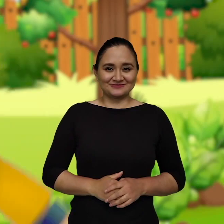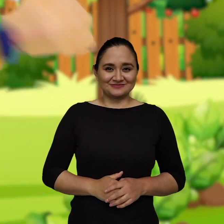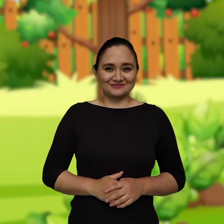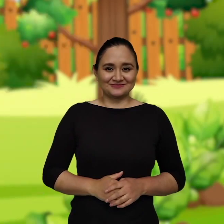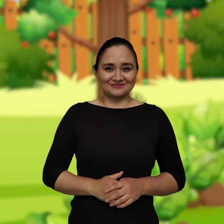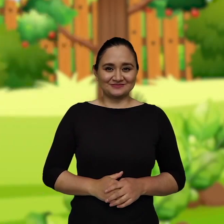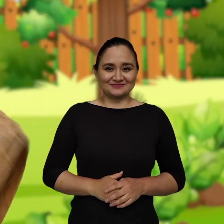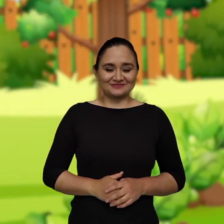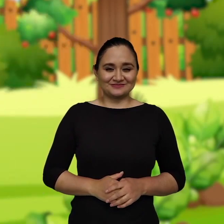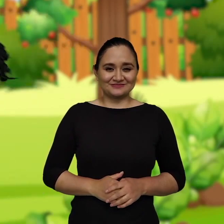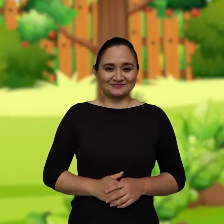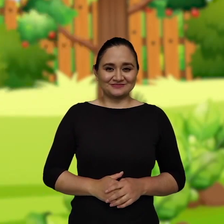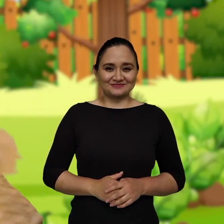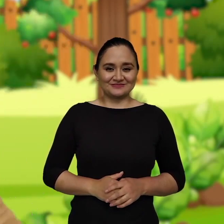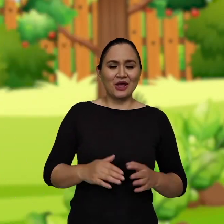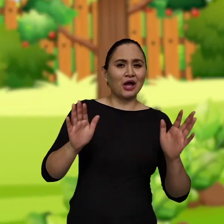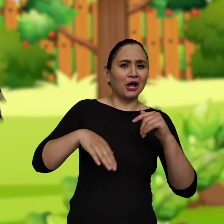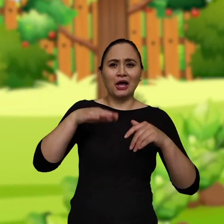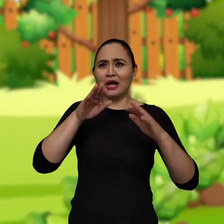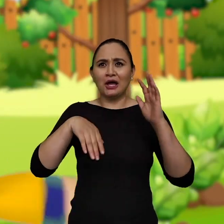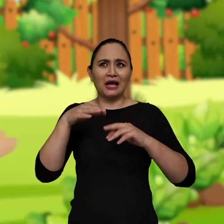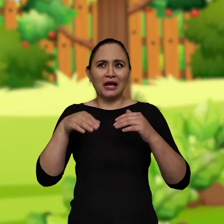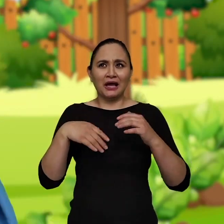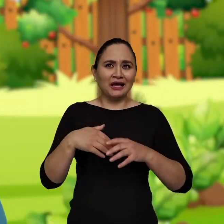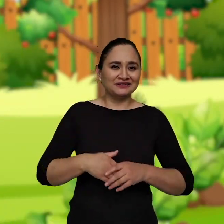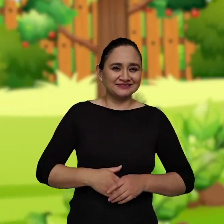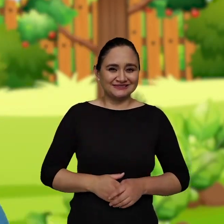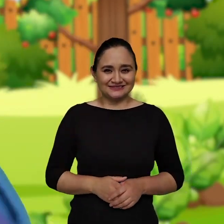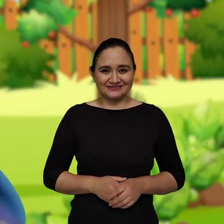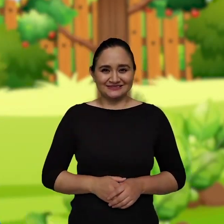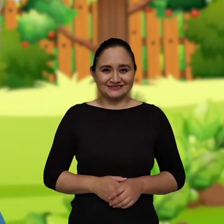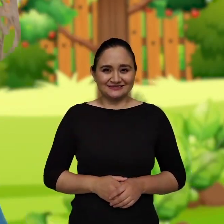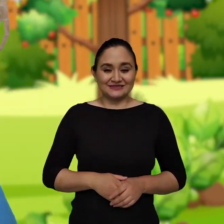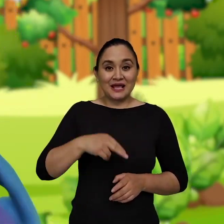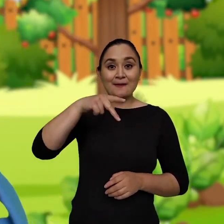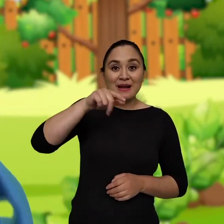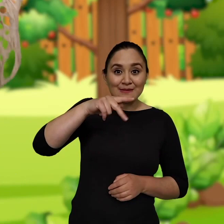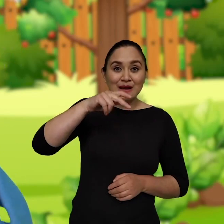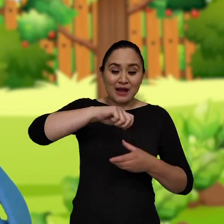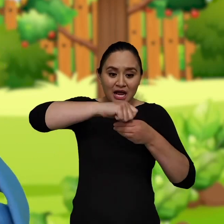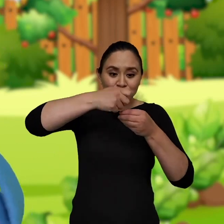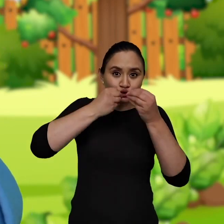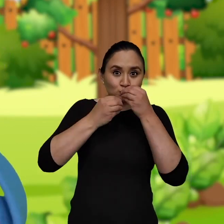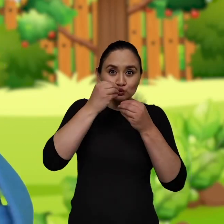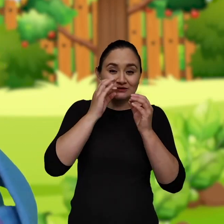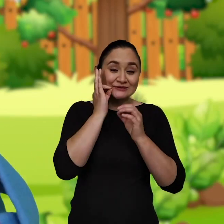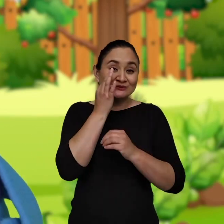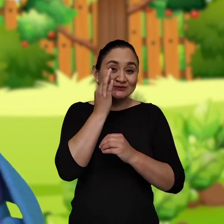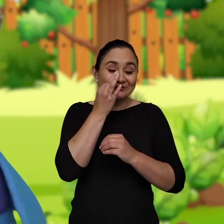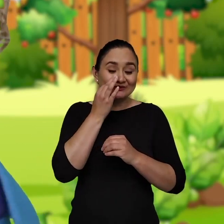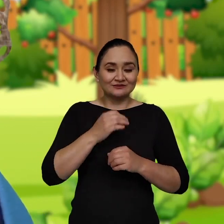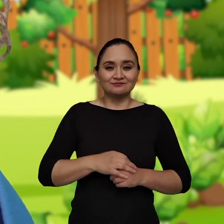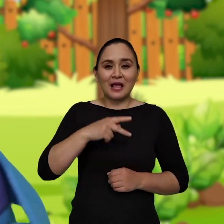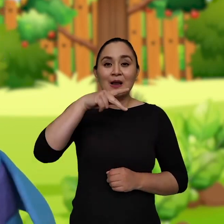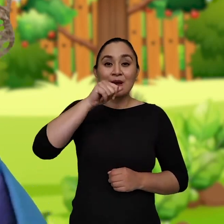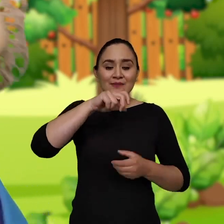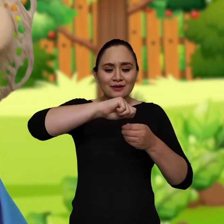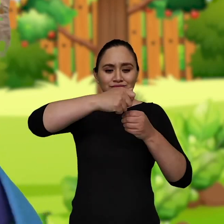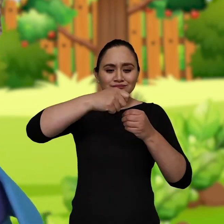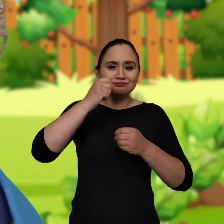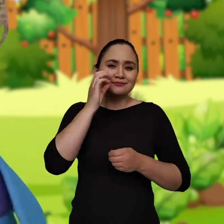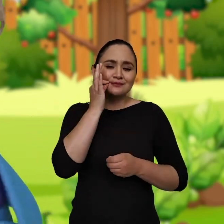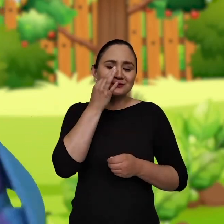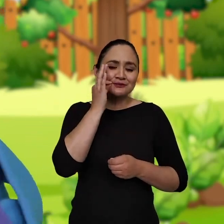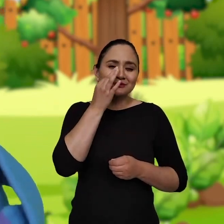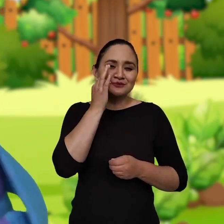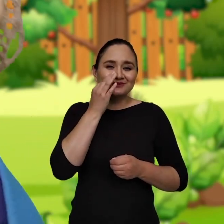¡Ay! ¡Auxilio! ¡Ay! Papas, ¿qué dijo papas? No, papá, ¿qué